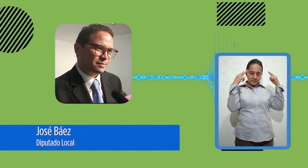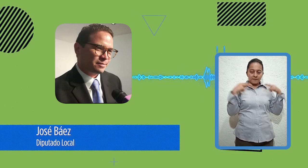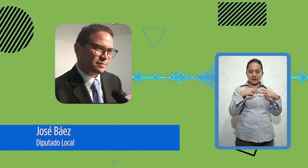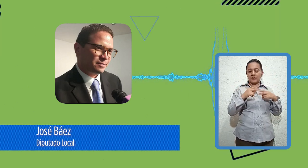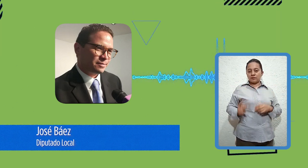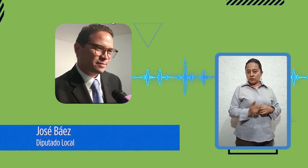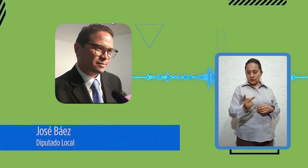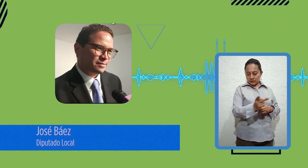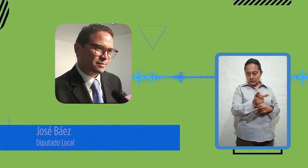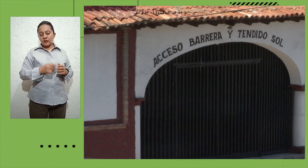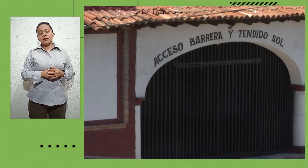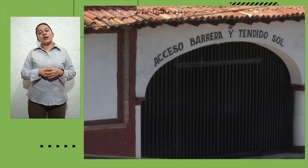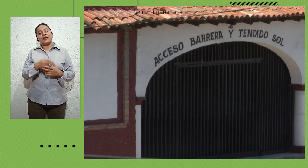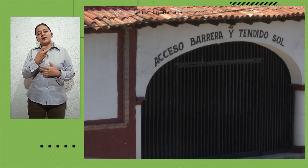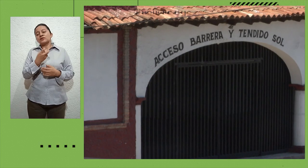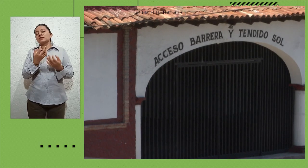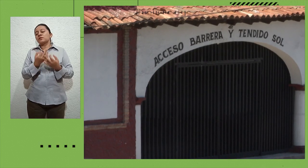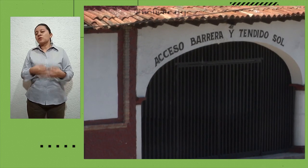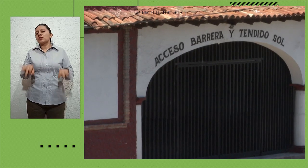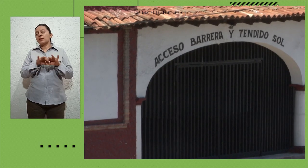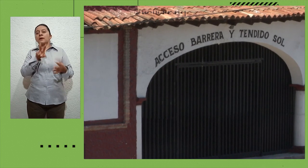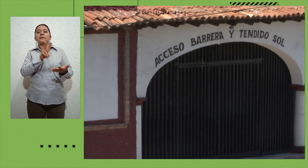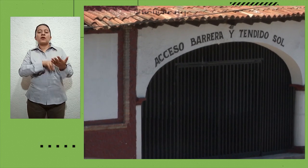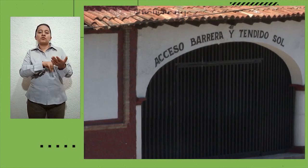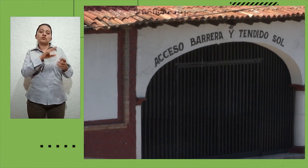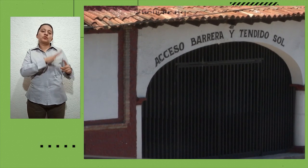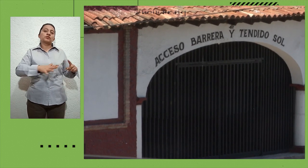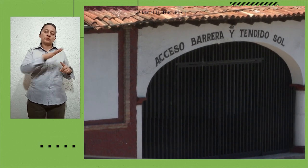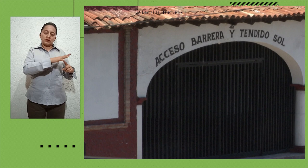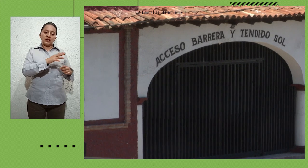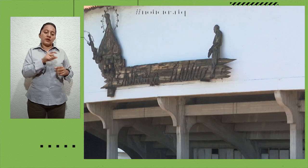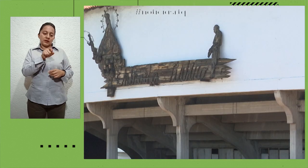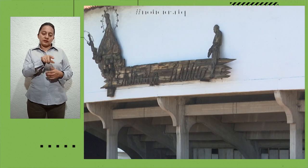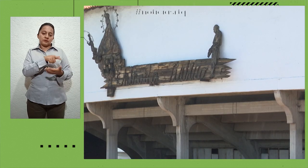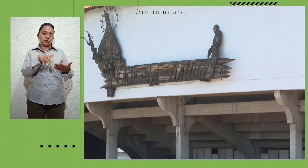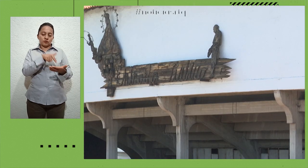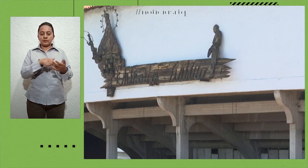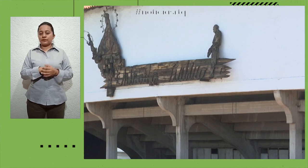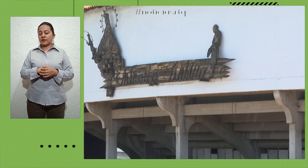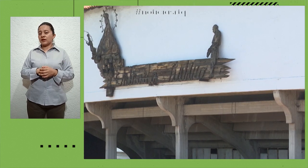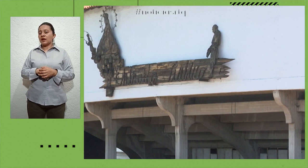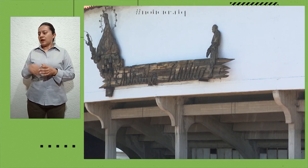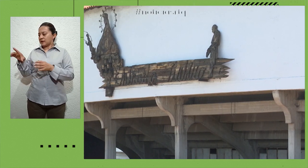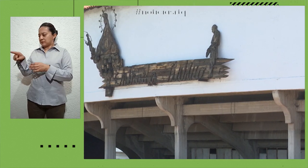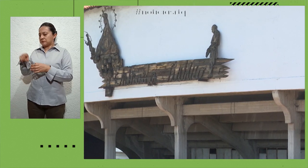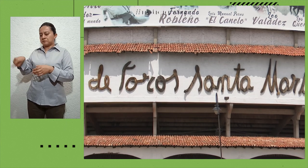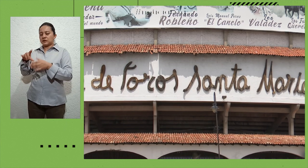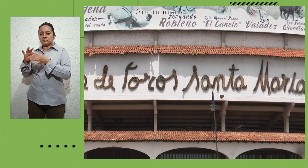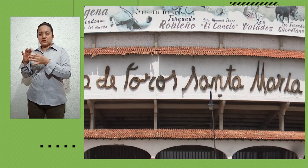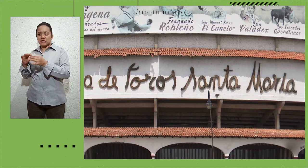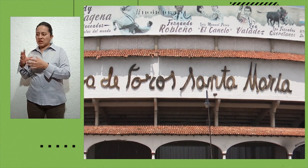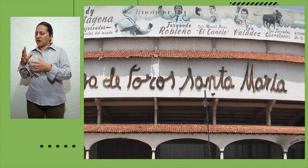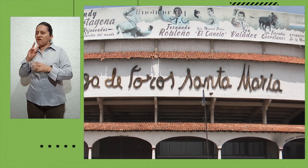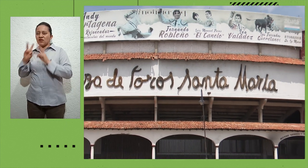social que pudiera tener el inmueble. El diputado local comentó que todas las voces deben de ayudar a integrar el expediente, pues al final